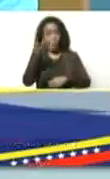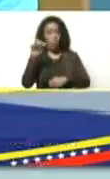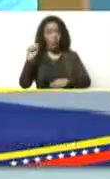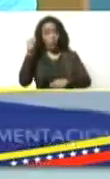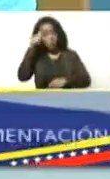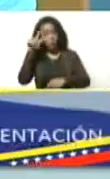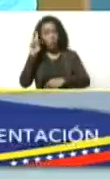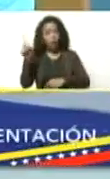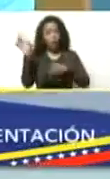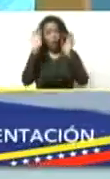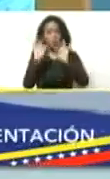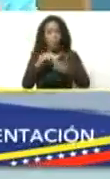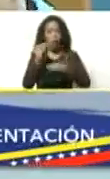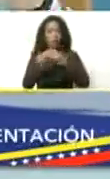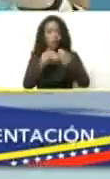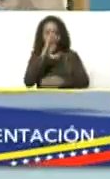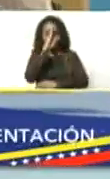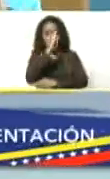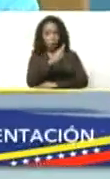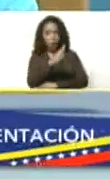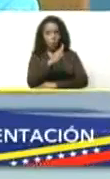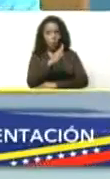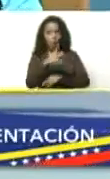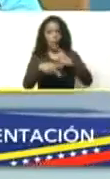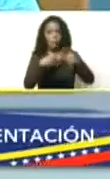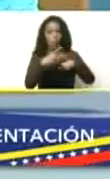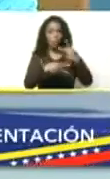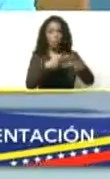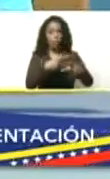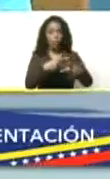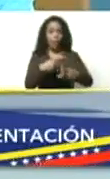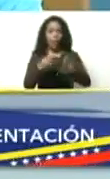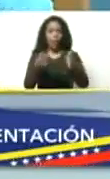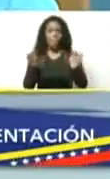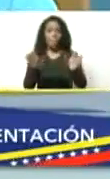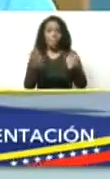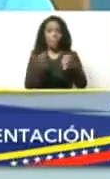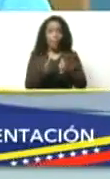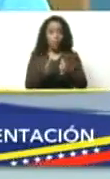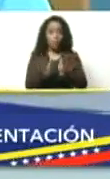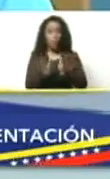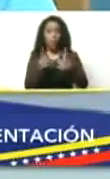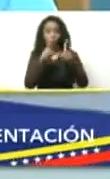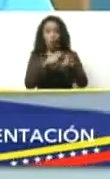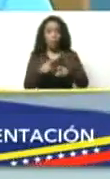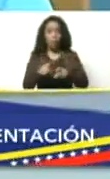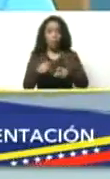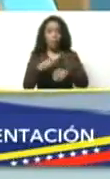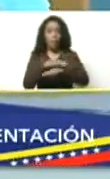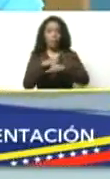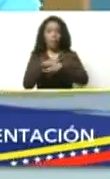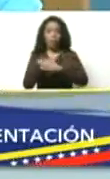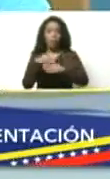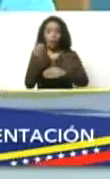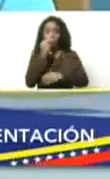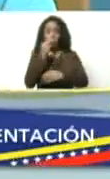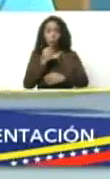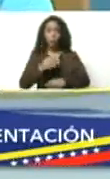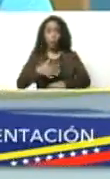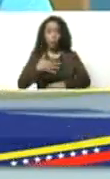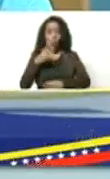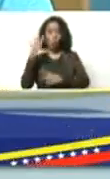través de esta metodología, directamente con los productores, los pequeños, los campesinos. Bueno, el Ministerio de Alimentación ha logrado, bueno,